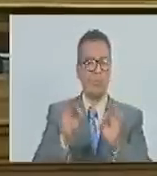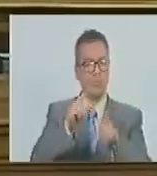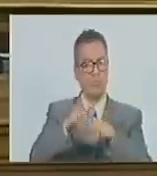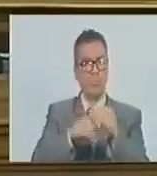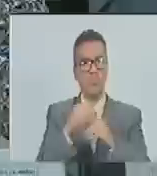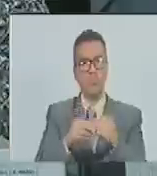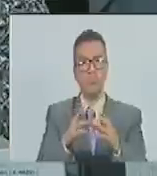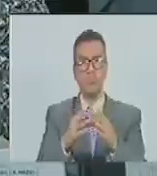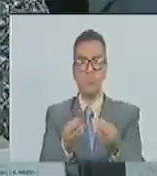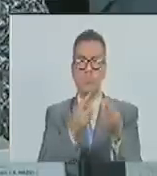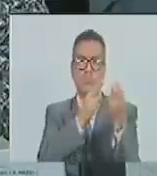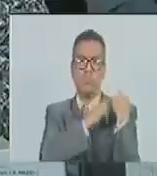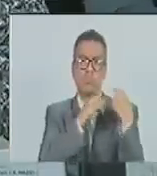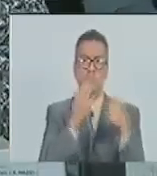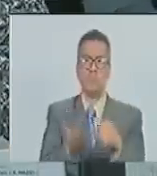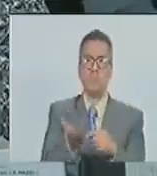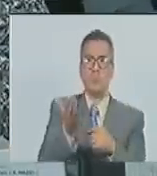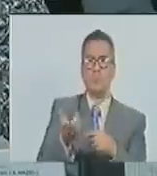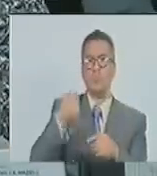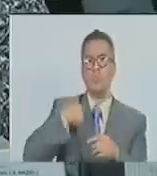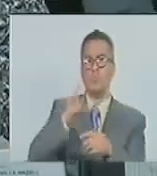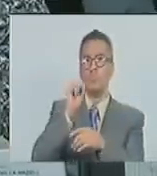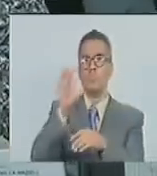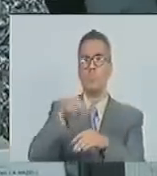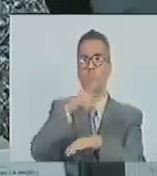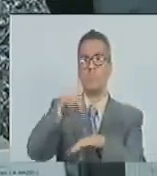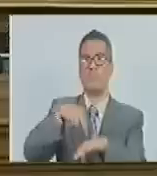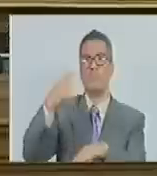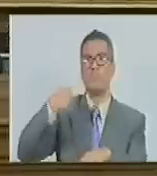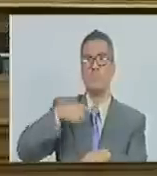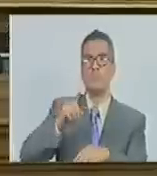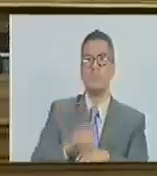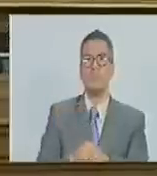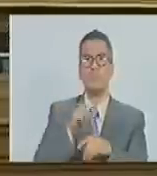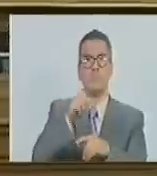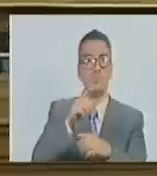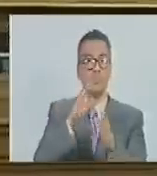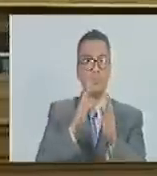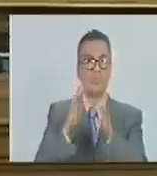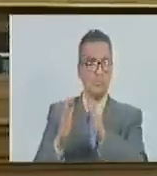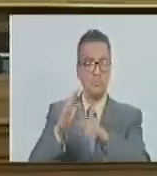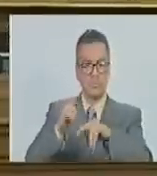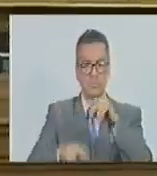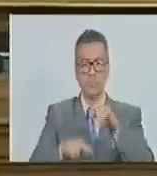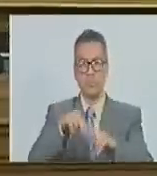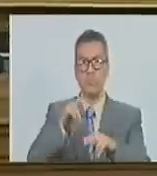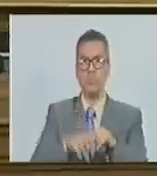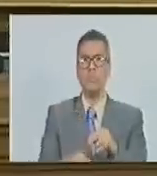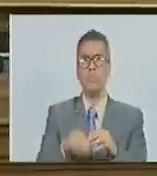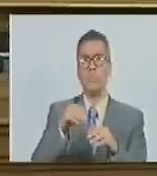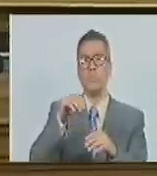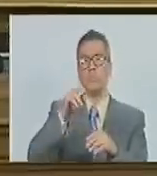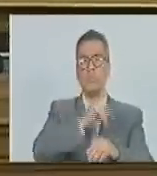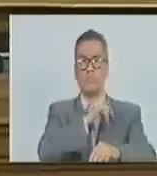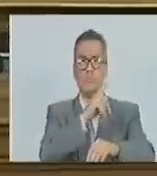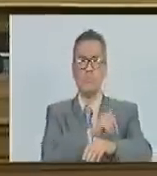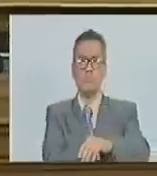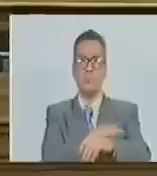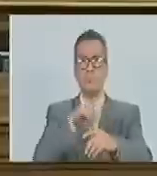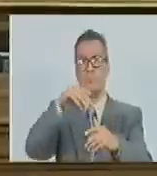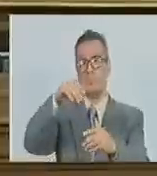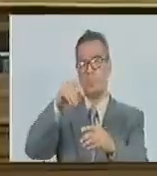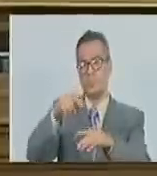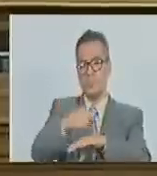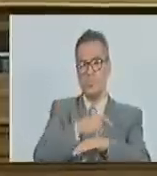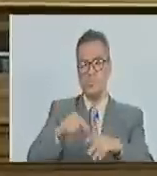una responsabilidad fundamental que esta Asamblea Nacional tiene, y es la conformación de los poderes del Estado,